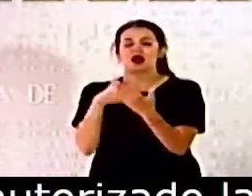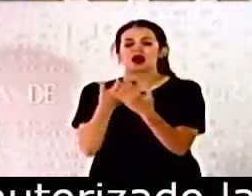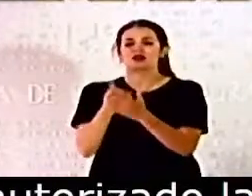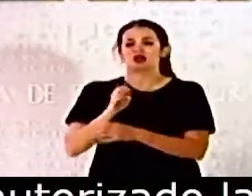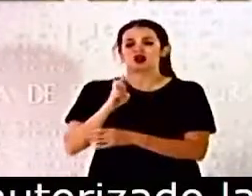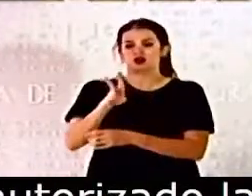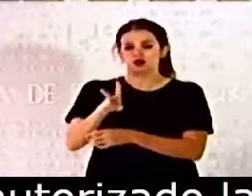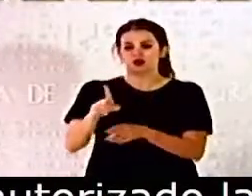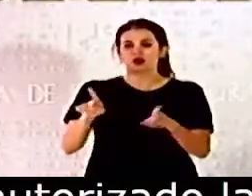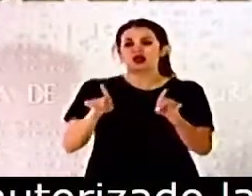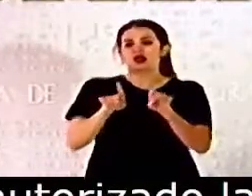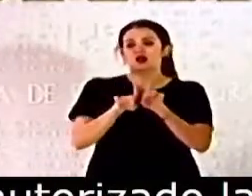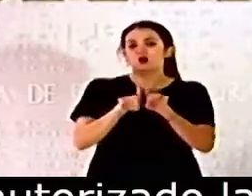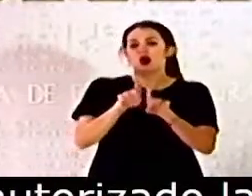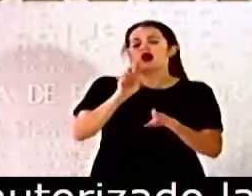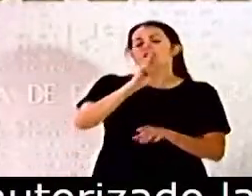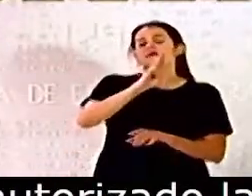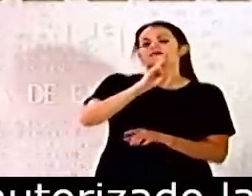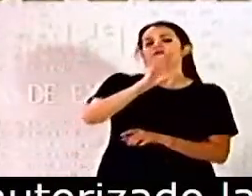a la vacuna de la compañía Pfizer.